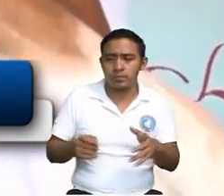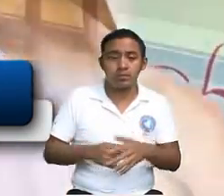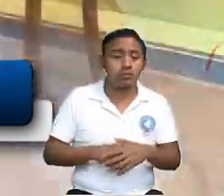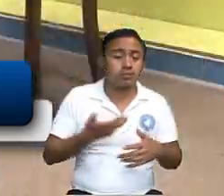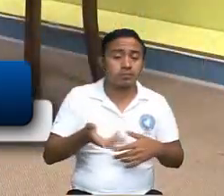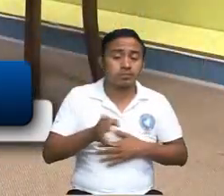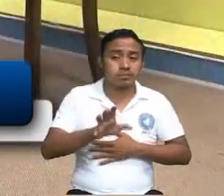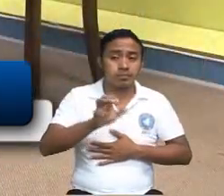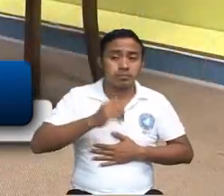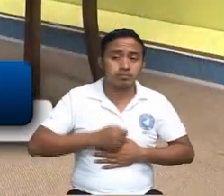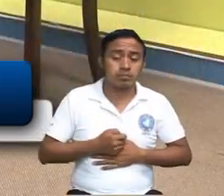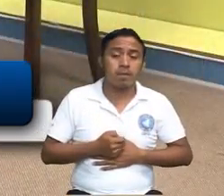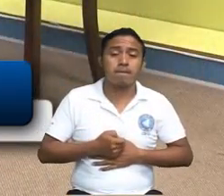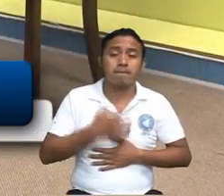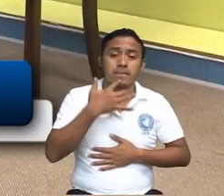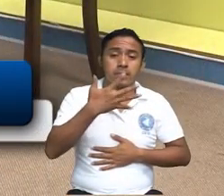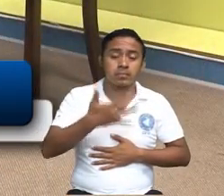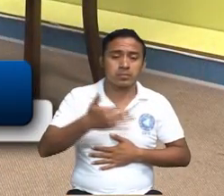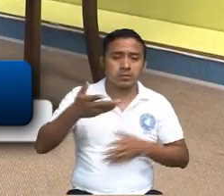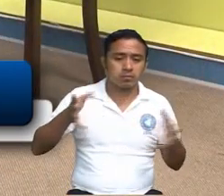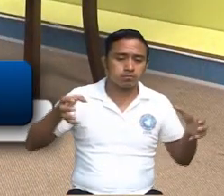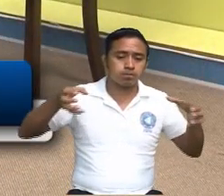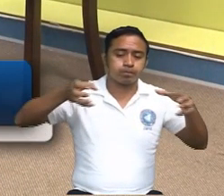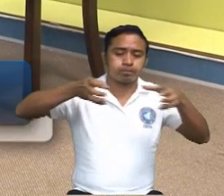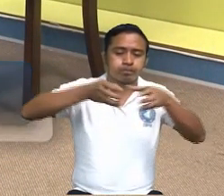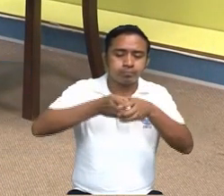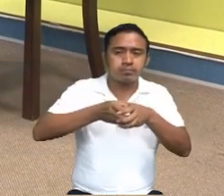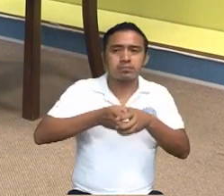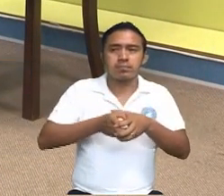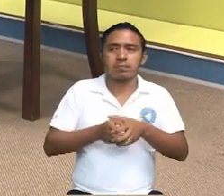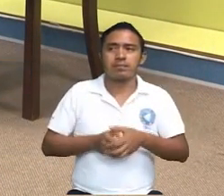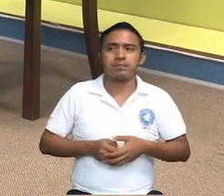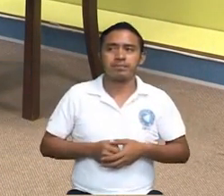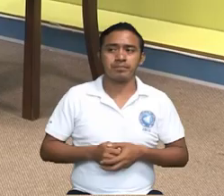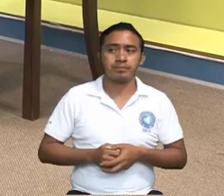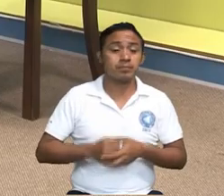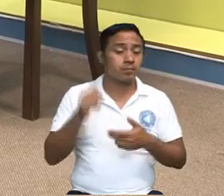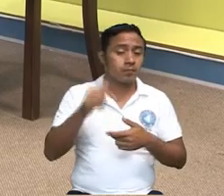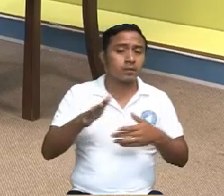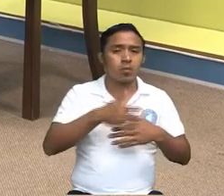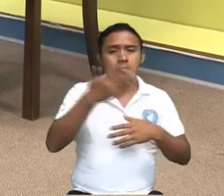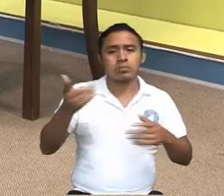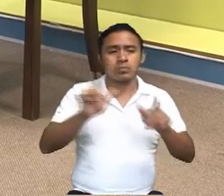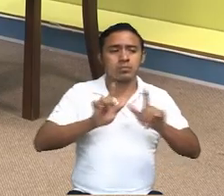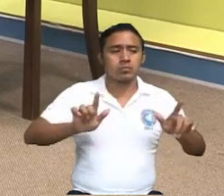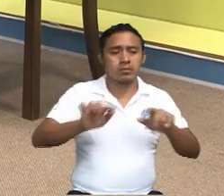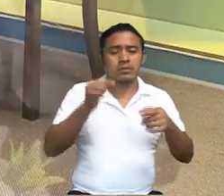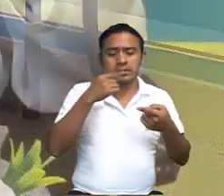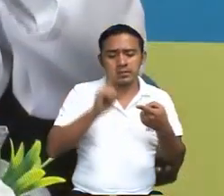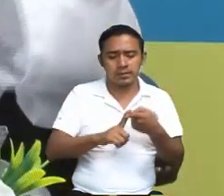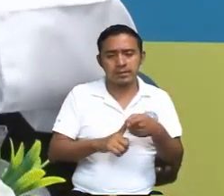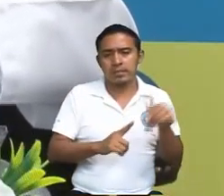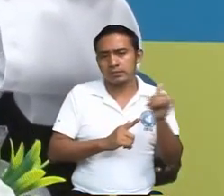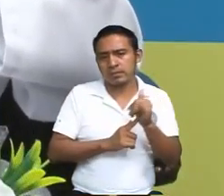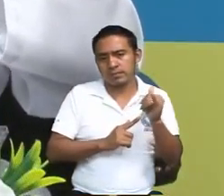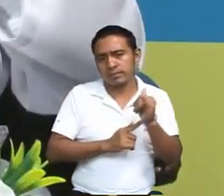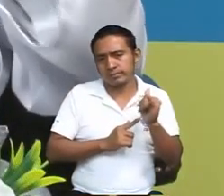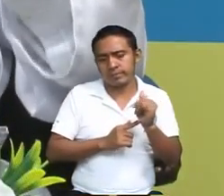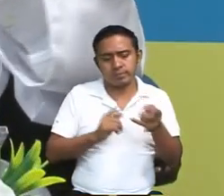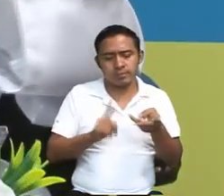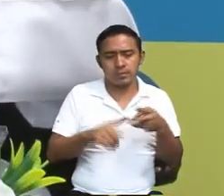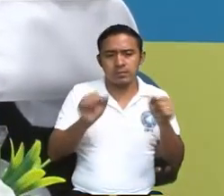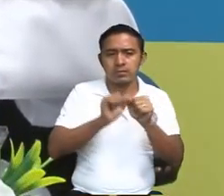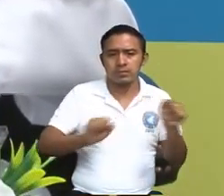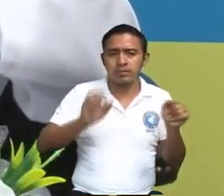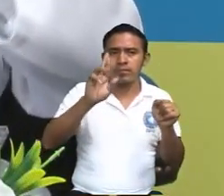caninos, ¿verdad?, porque está concentrada la población. Y en todos estos lugares, pues, hay zonas rurales, como decía Tipitapa, por ejemplo, San